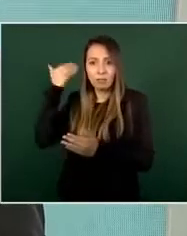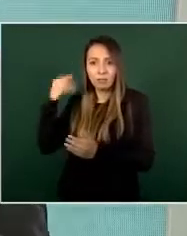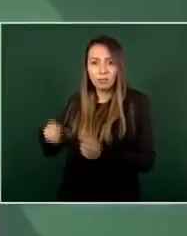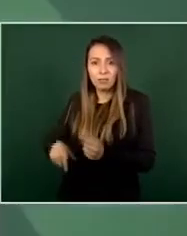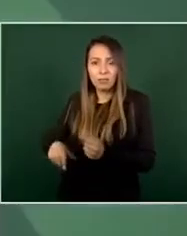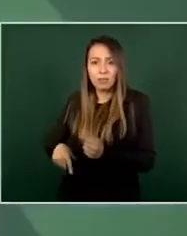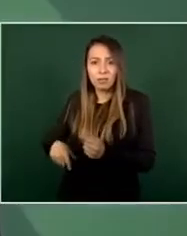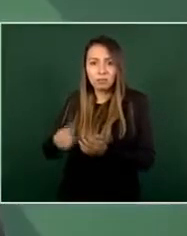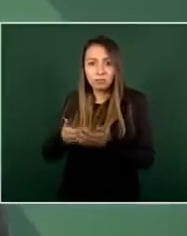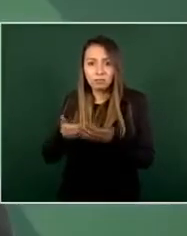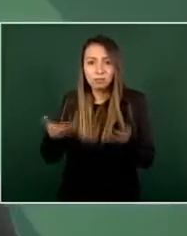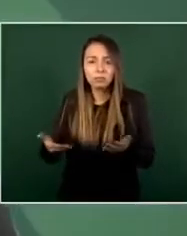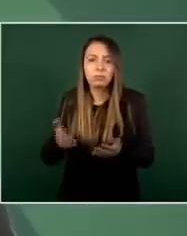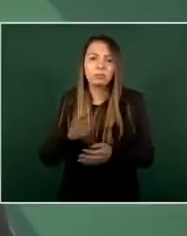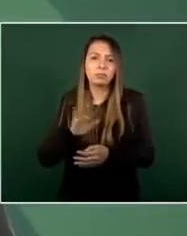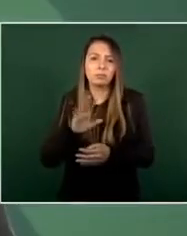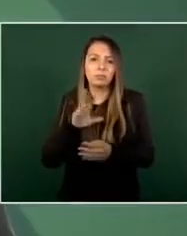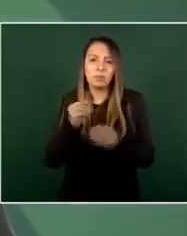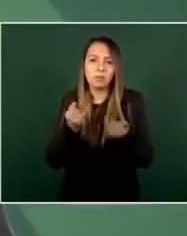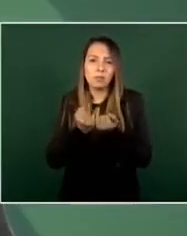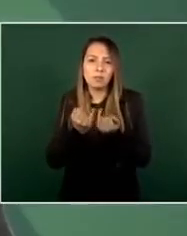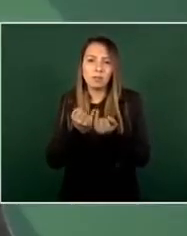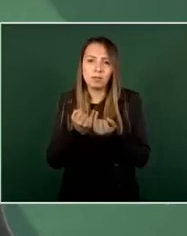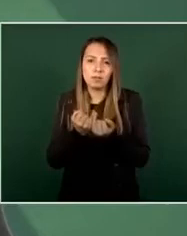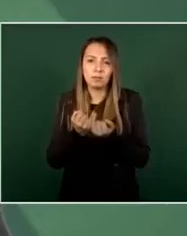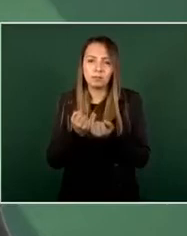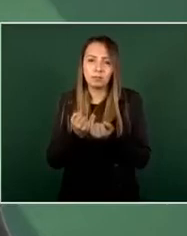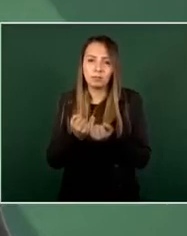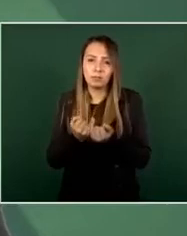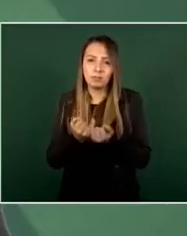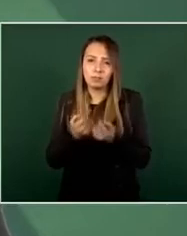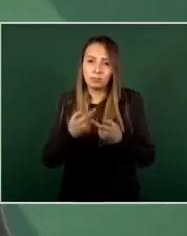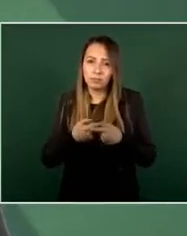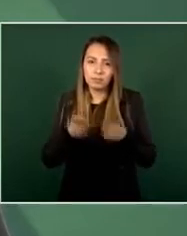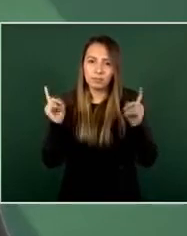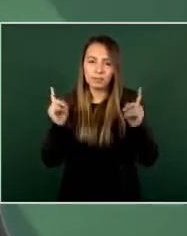que prevalecía anteriormente